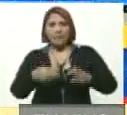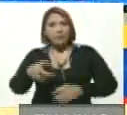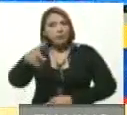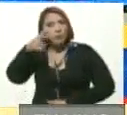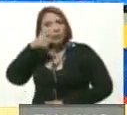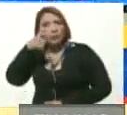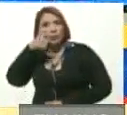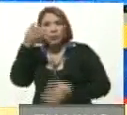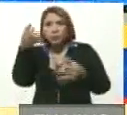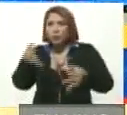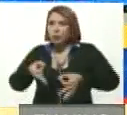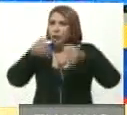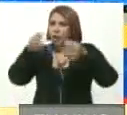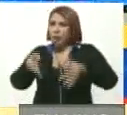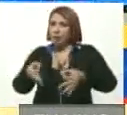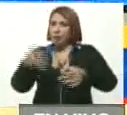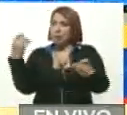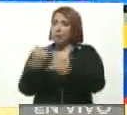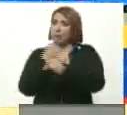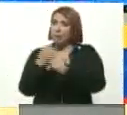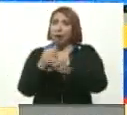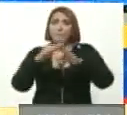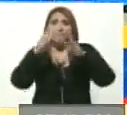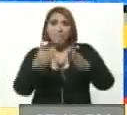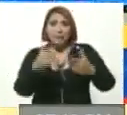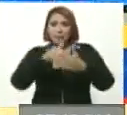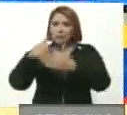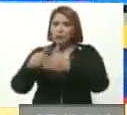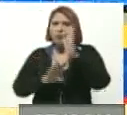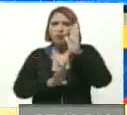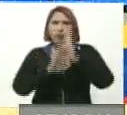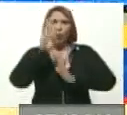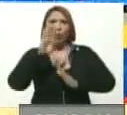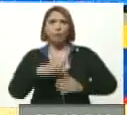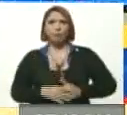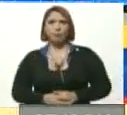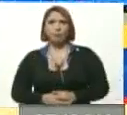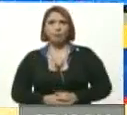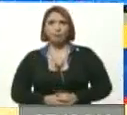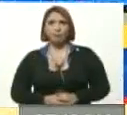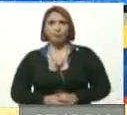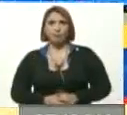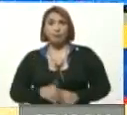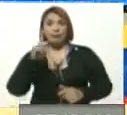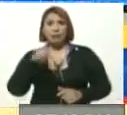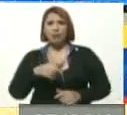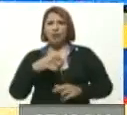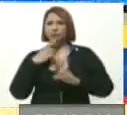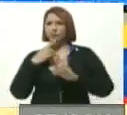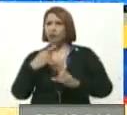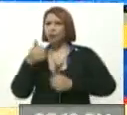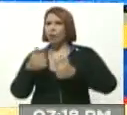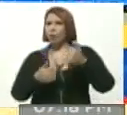vigilantes de la labor de la mesa, de su desarrollo y, bueno, del resultado final.